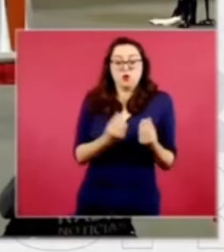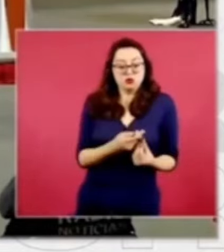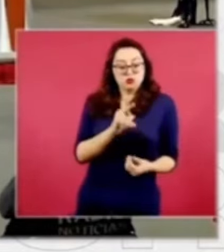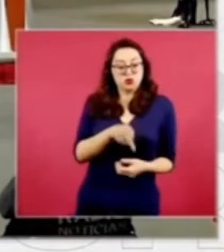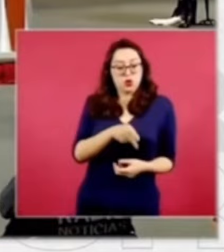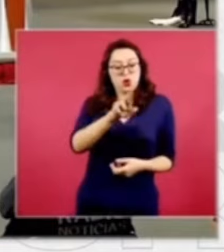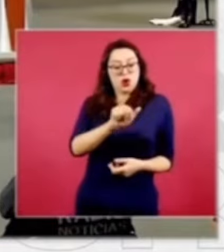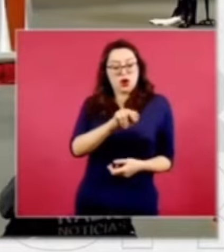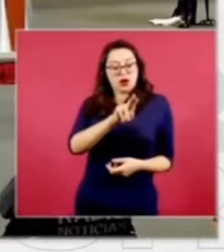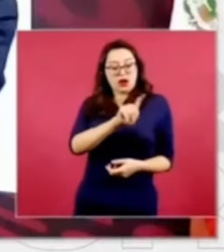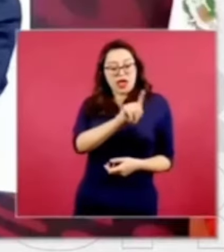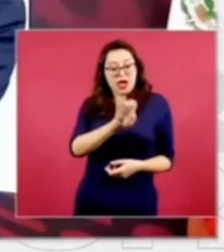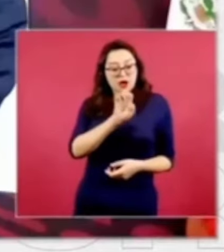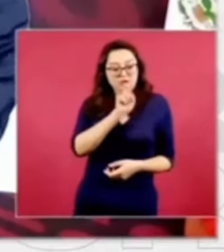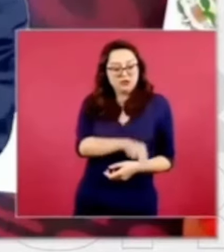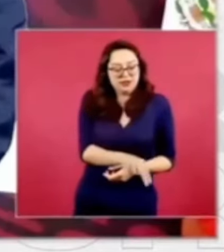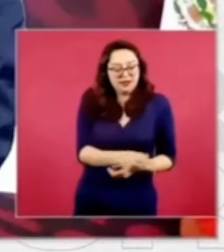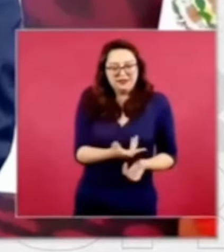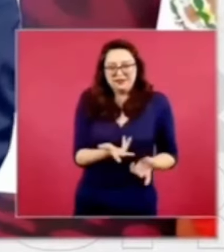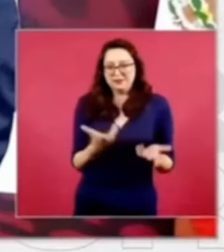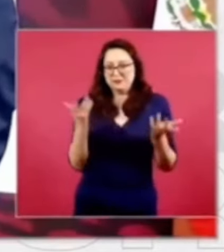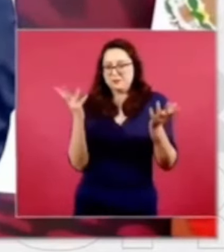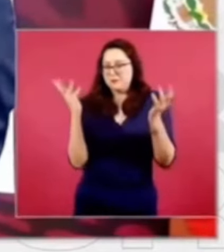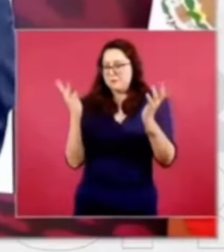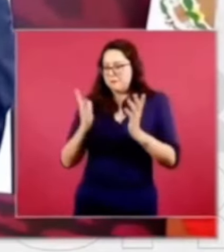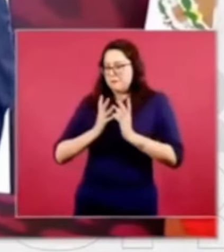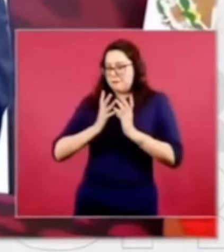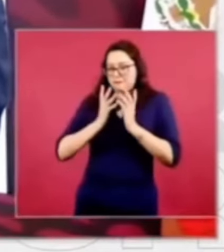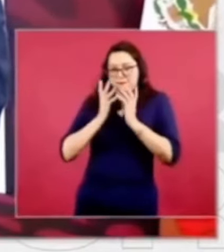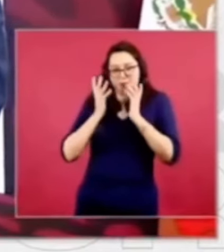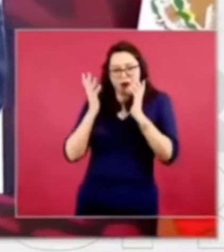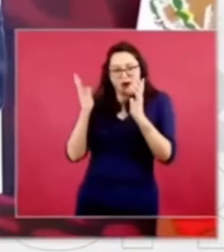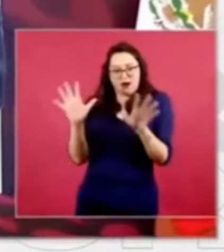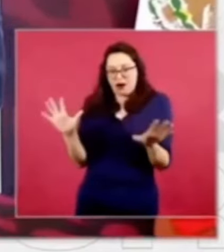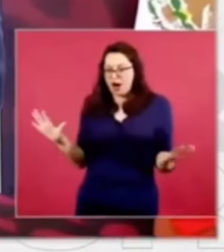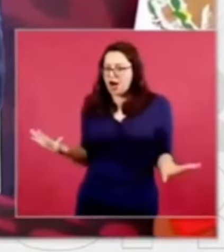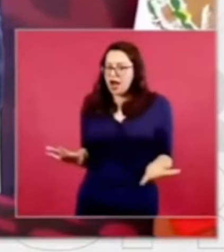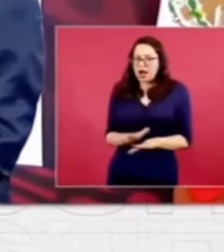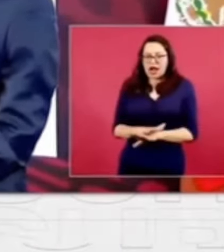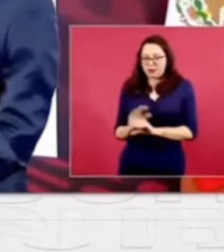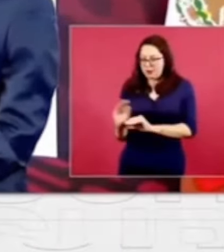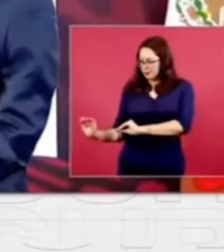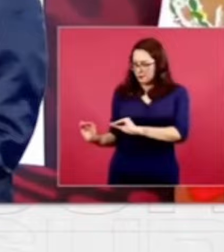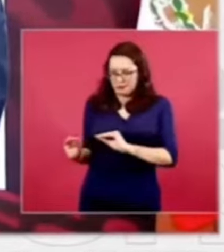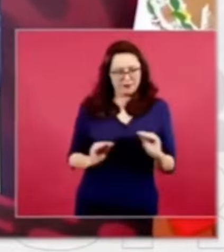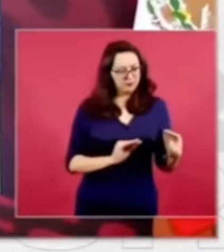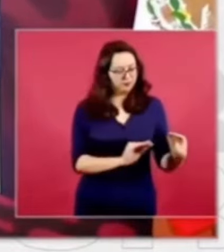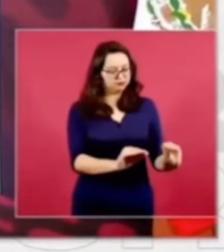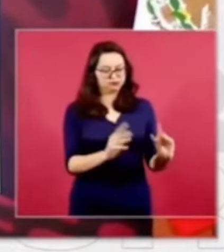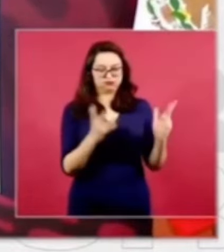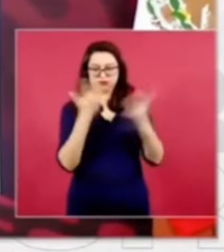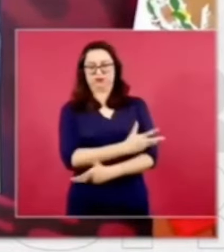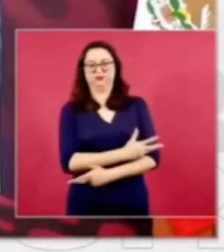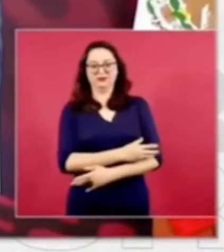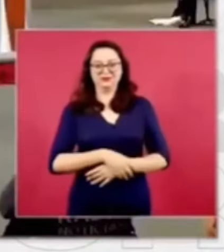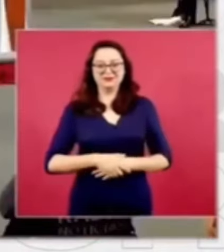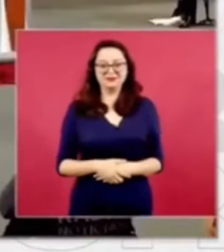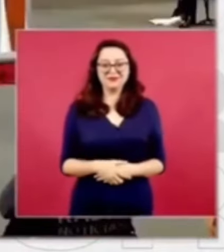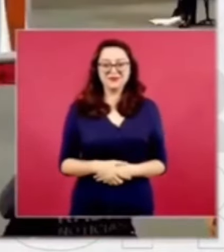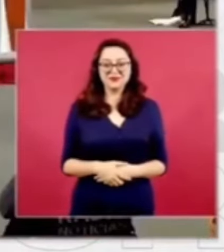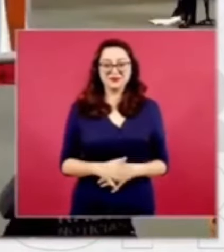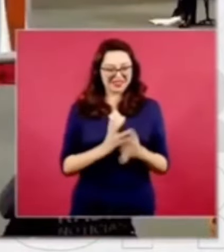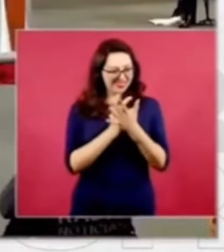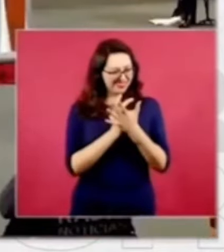es el equipo de Krause, de la ultra